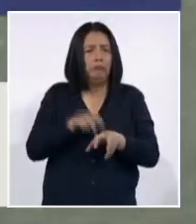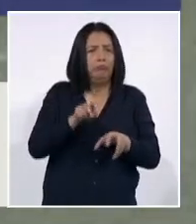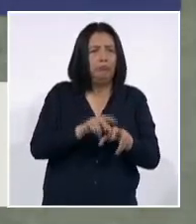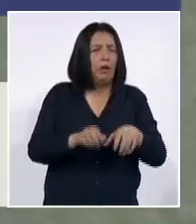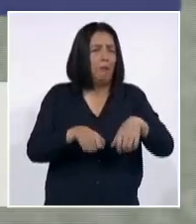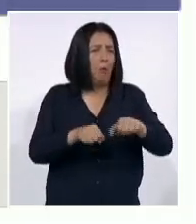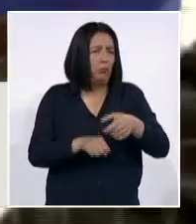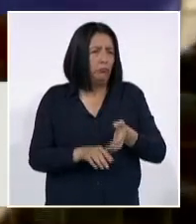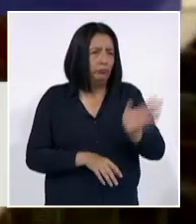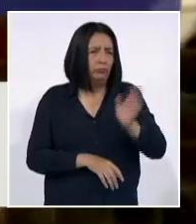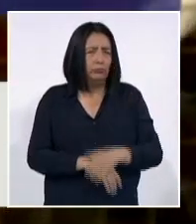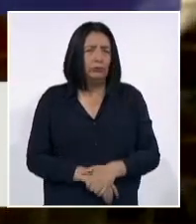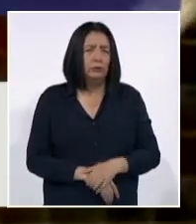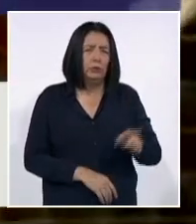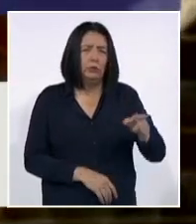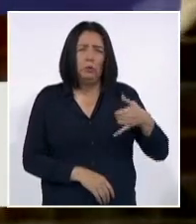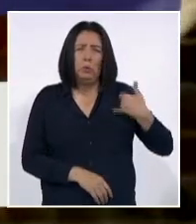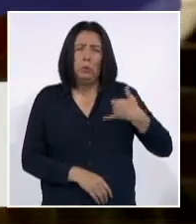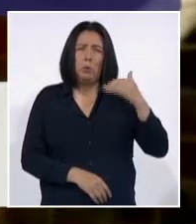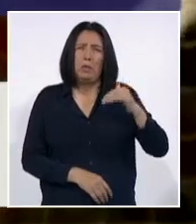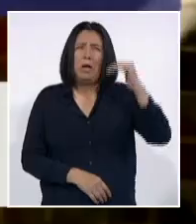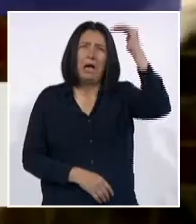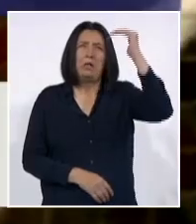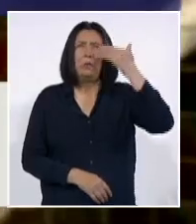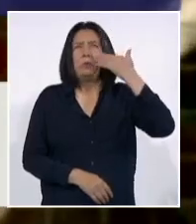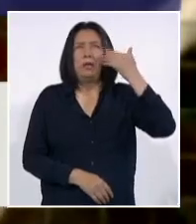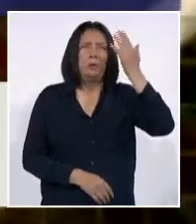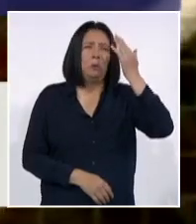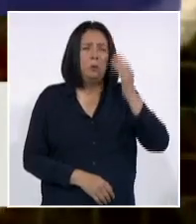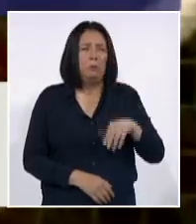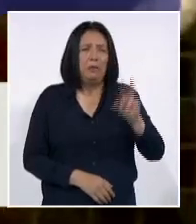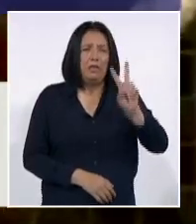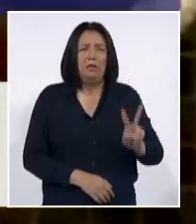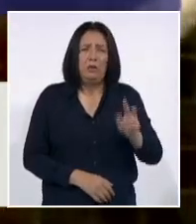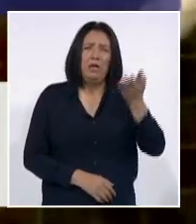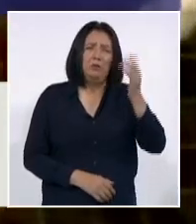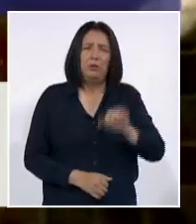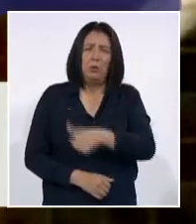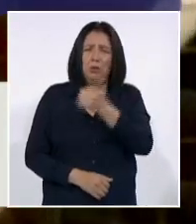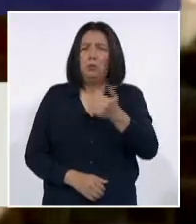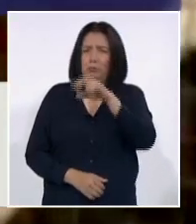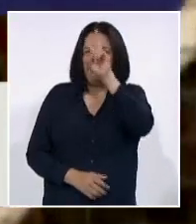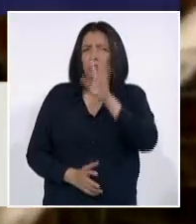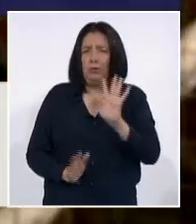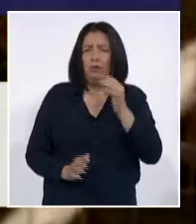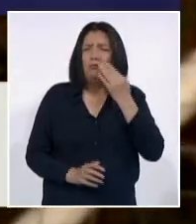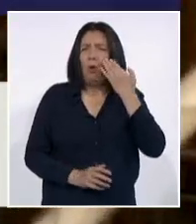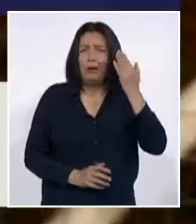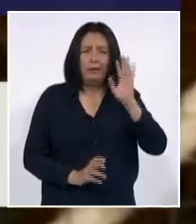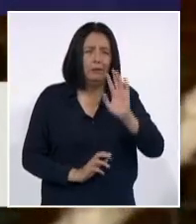motocicleta. Era un joven alto, blancón, venezolano, y el otro era peruano,